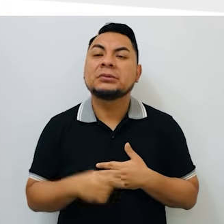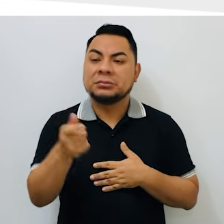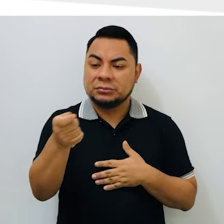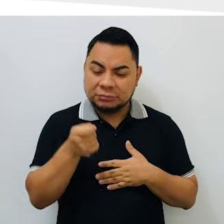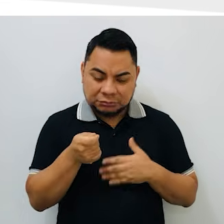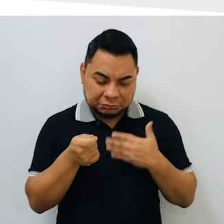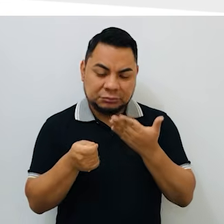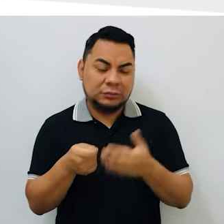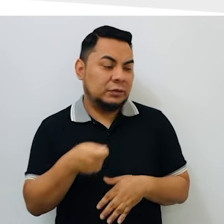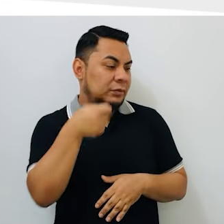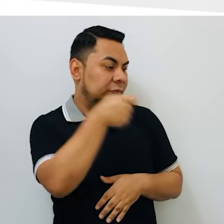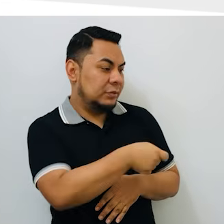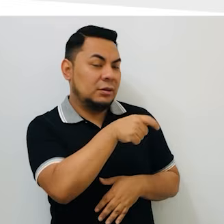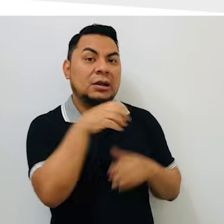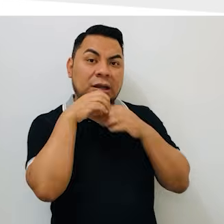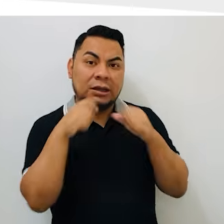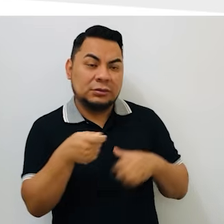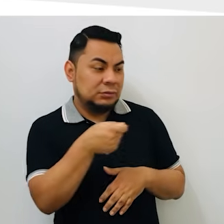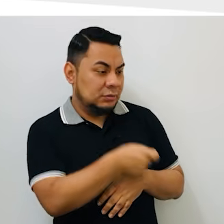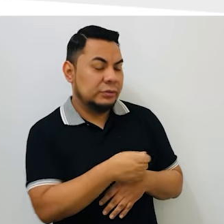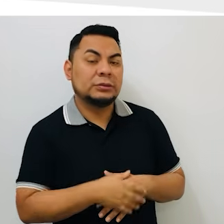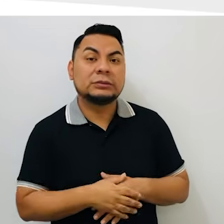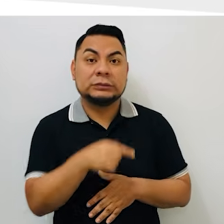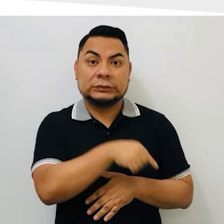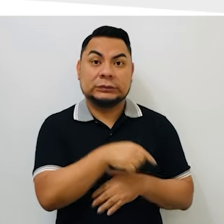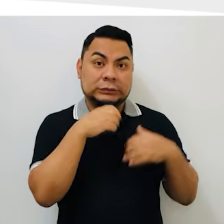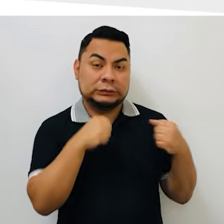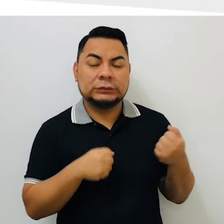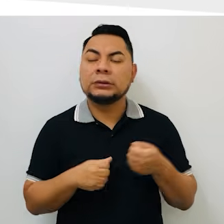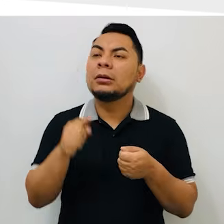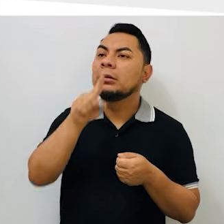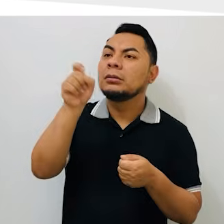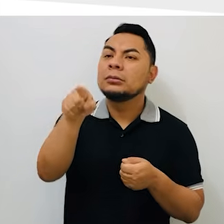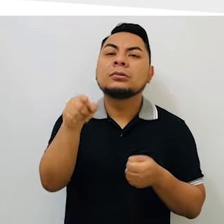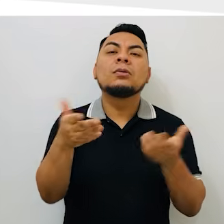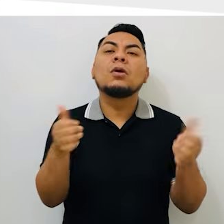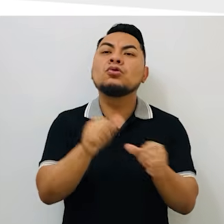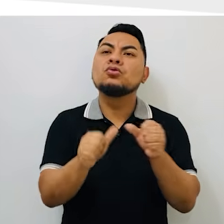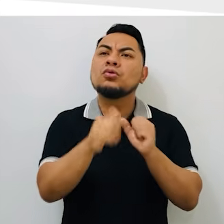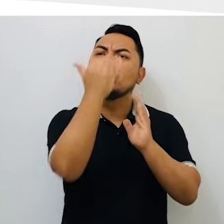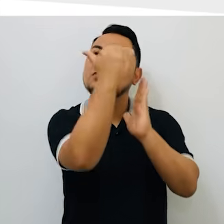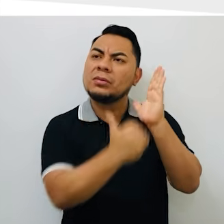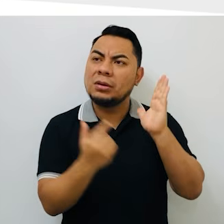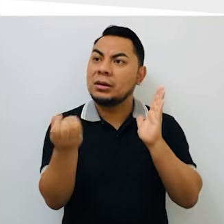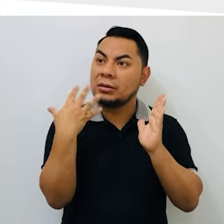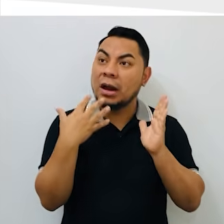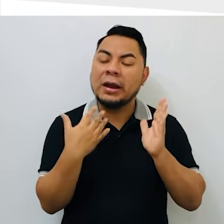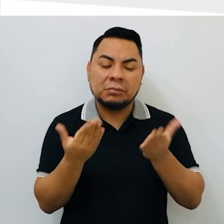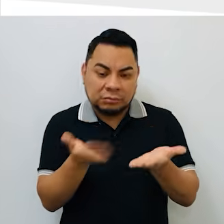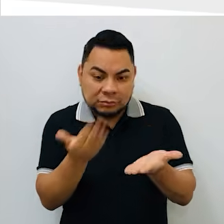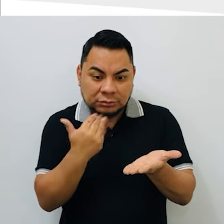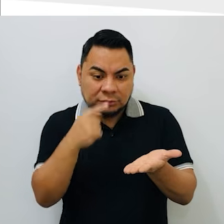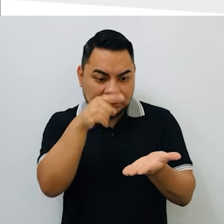le identifica. Luego le entrega el documento al secretario. El secretario le pregunta cuál es su número de orden y